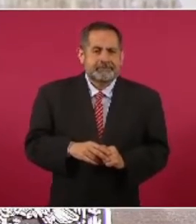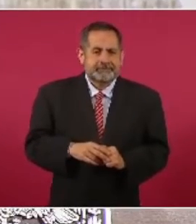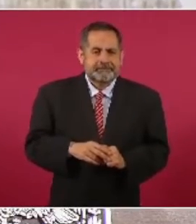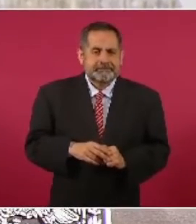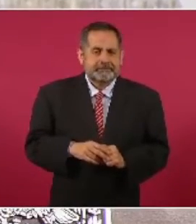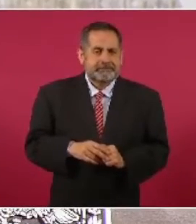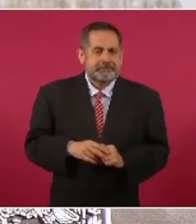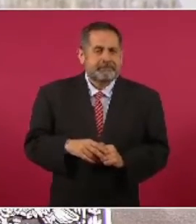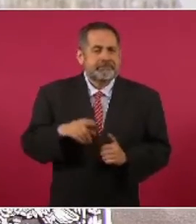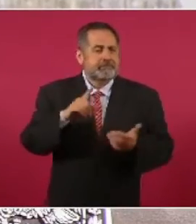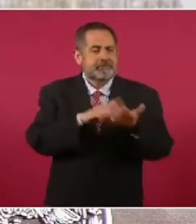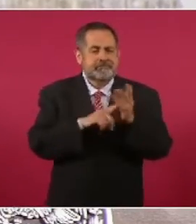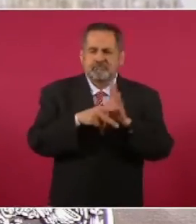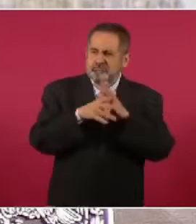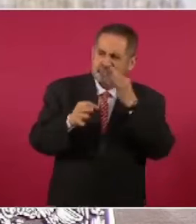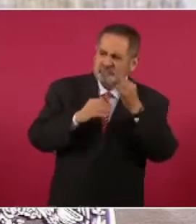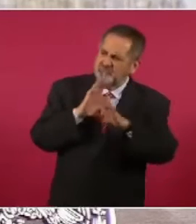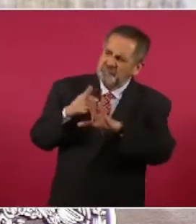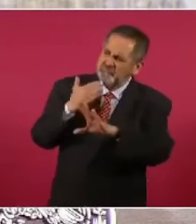un periodismo mercenario,